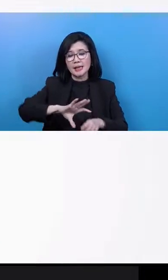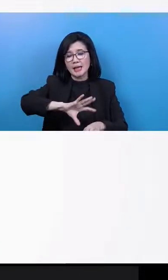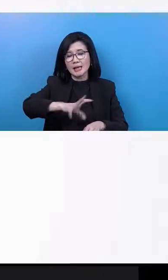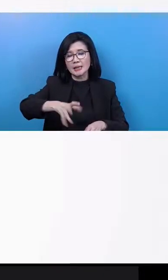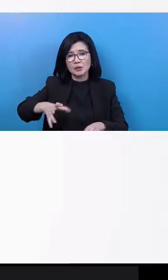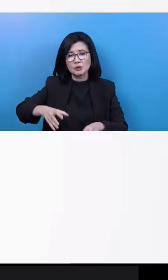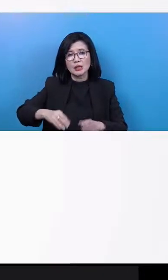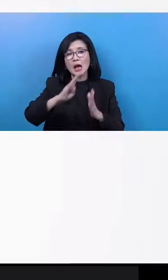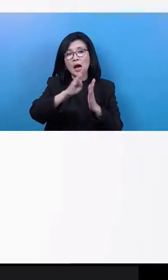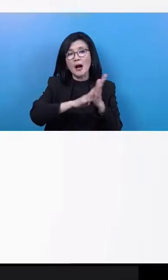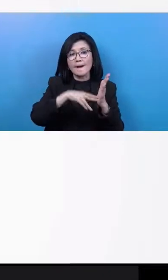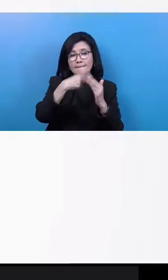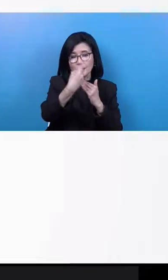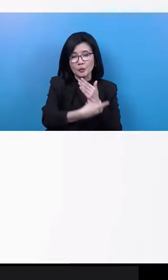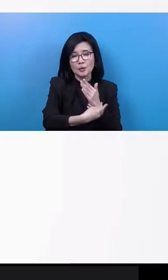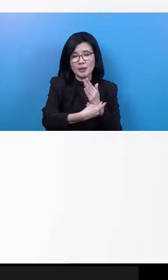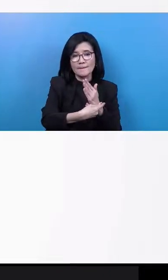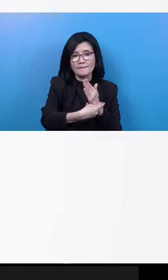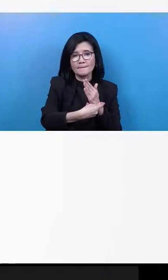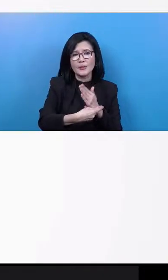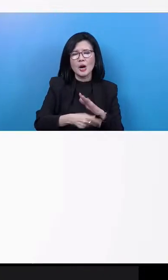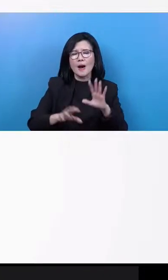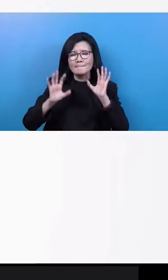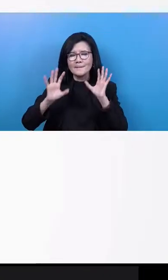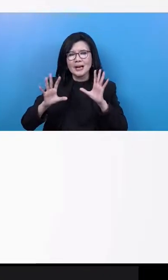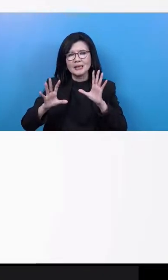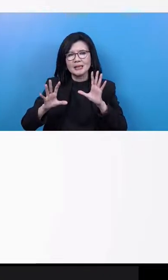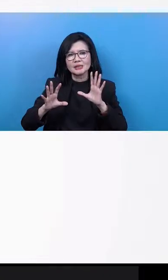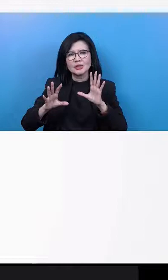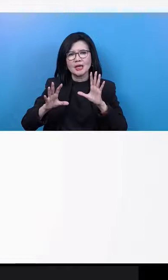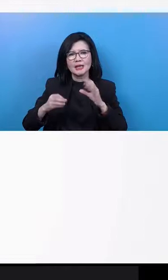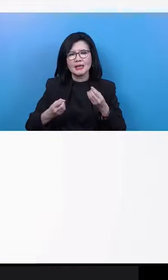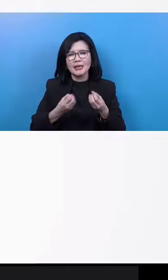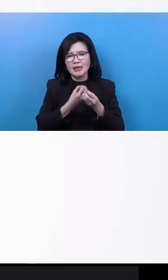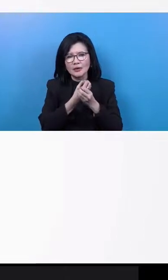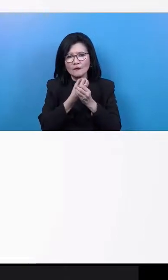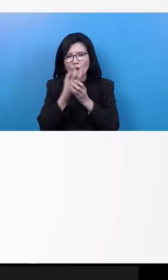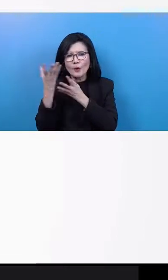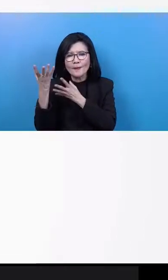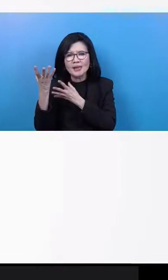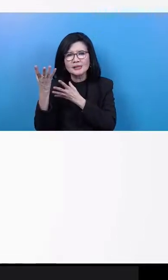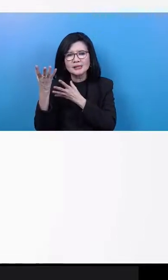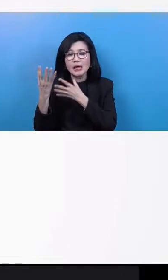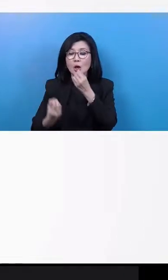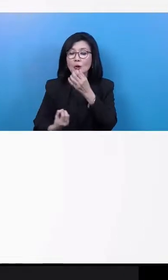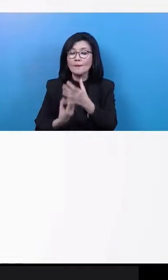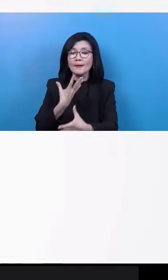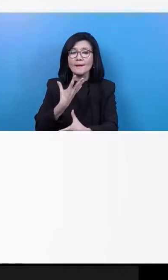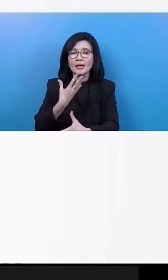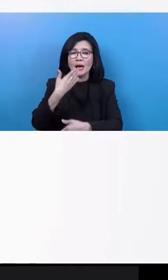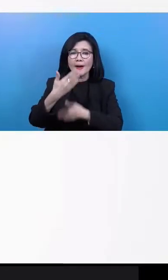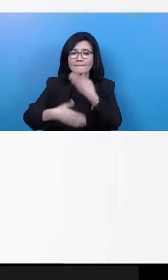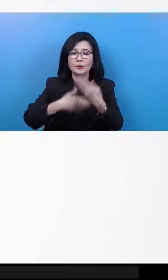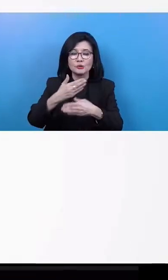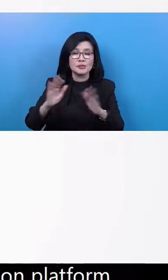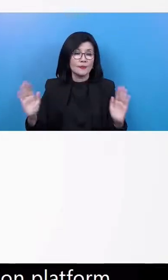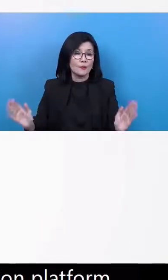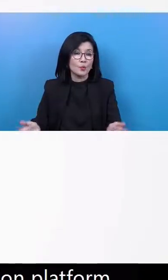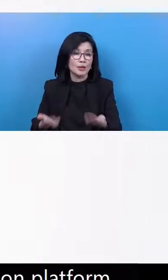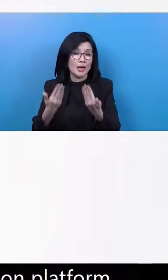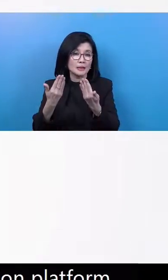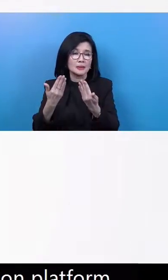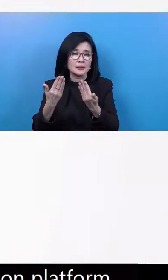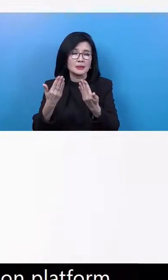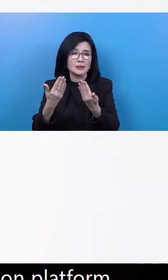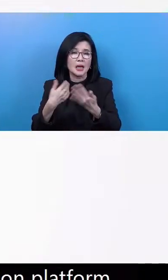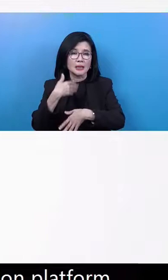de recuperación y reconstrucción con un enfoque de transformación. Y aquí quiero resaltar